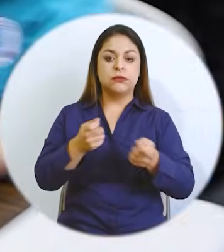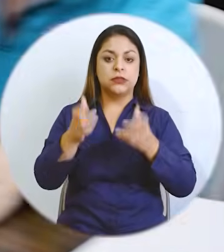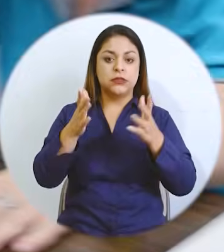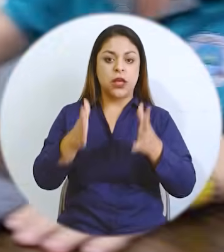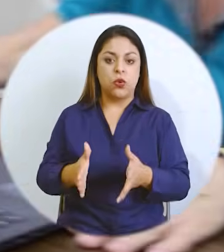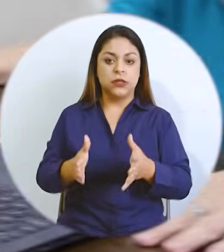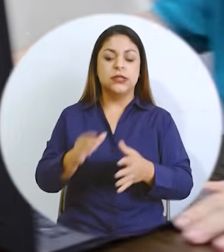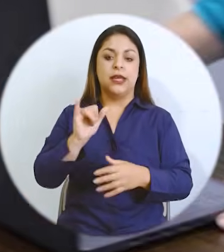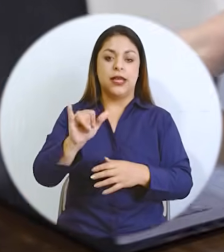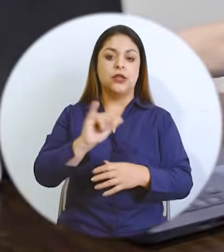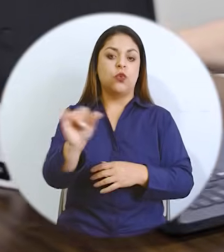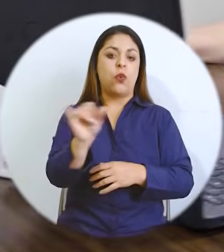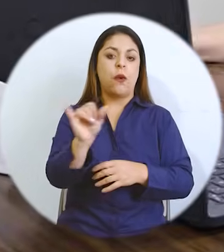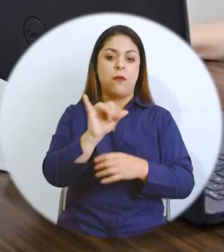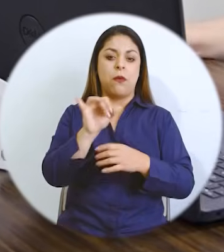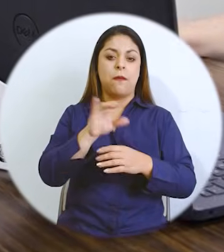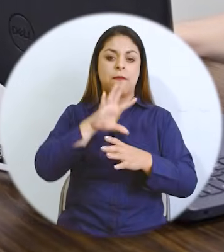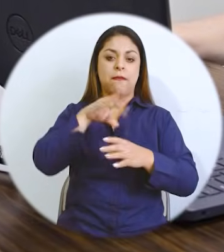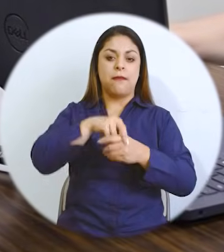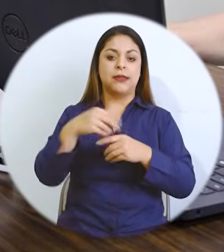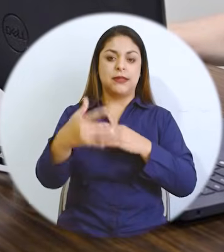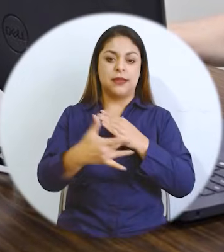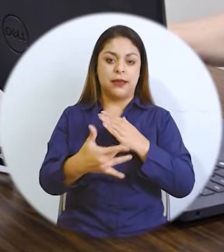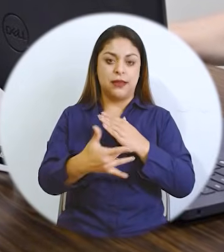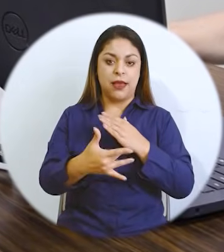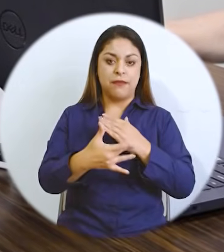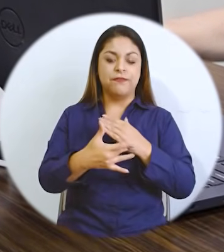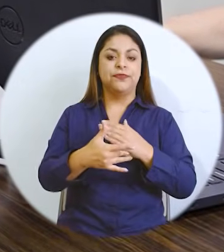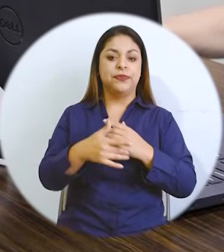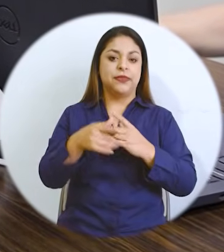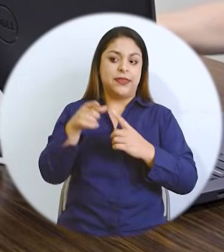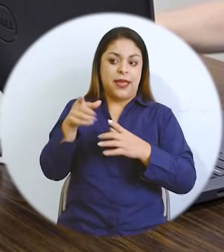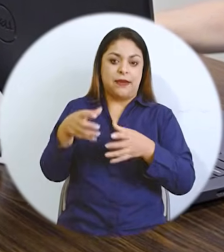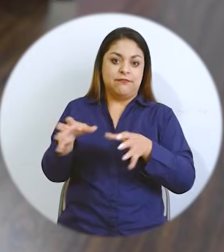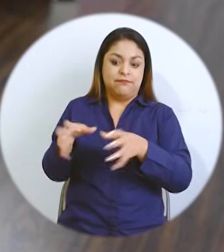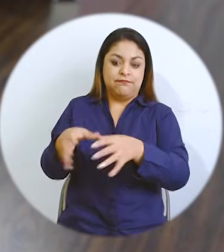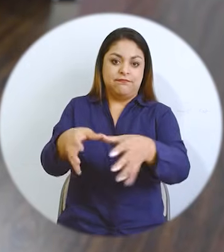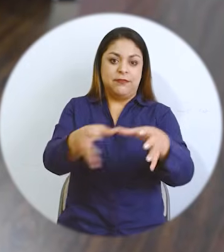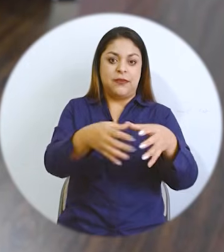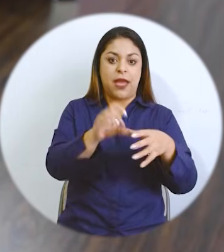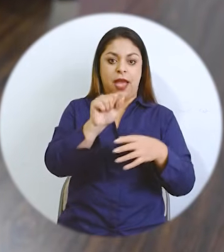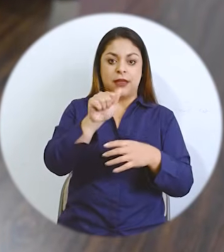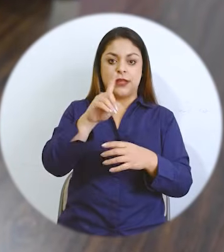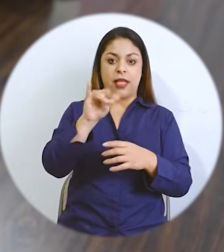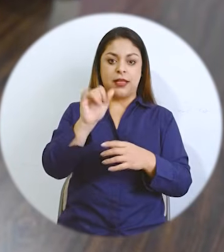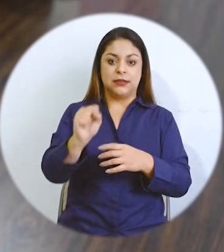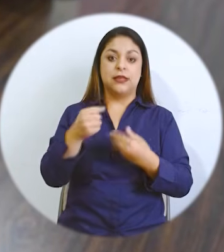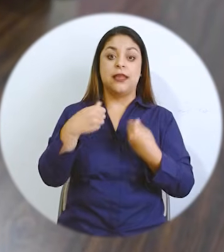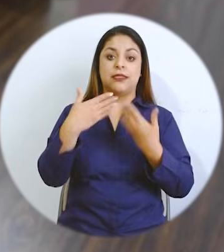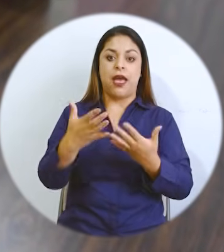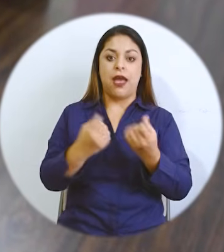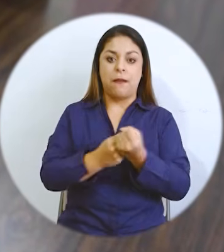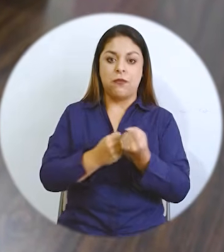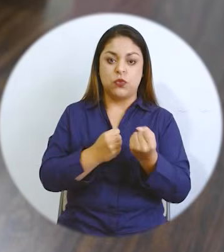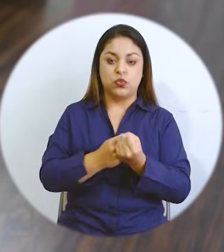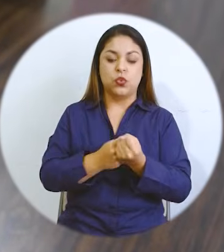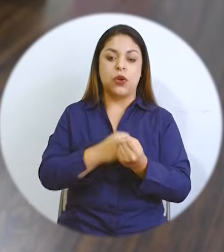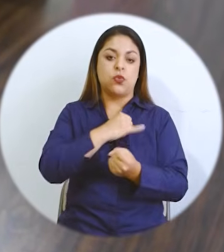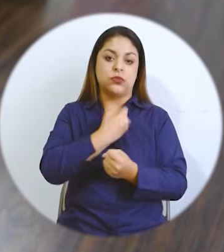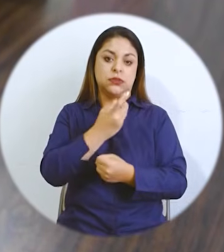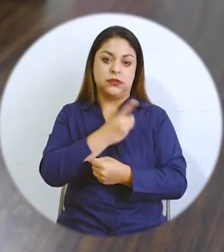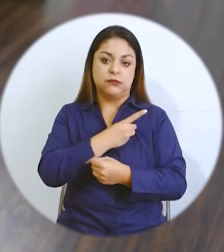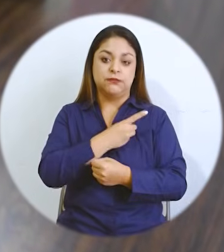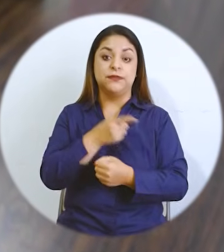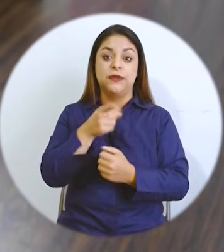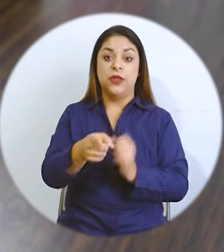están también como parte técnica en estas organizaciones denominadas asadas, que brindan ese apoyo a las juntas directivas, y lo